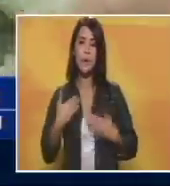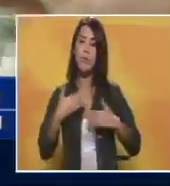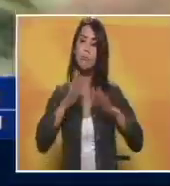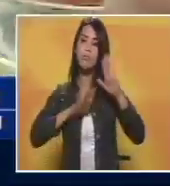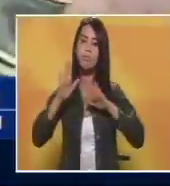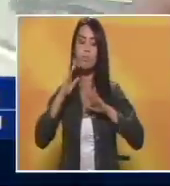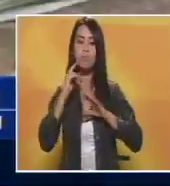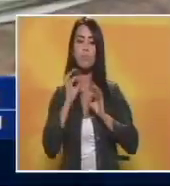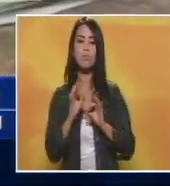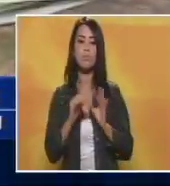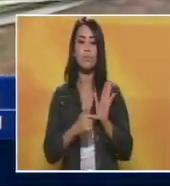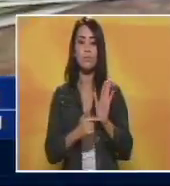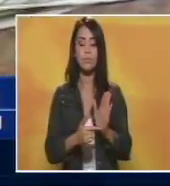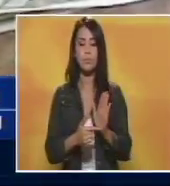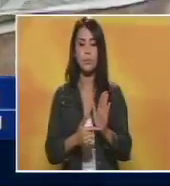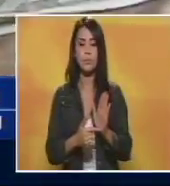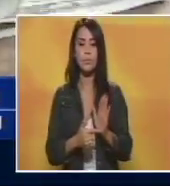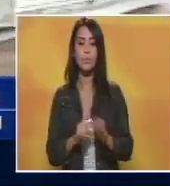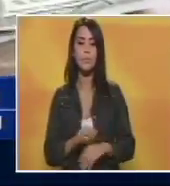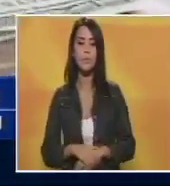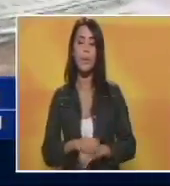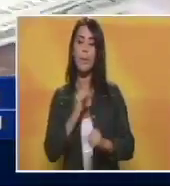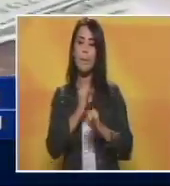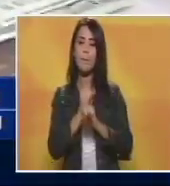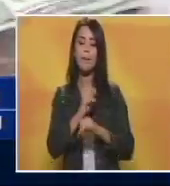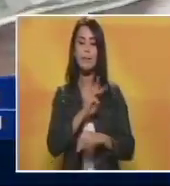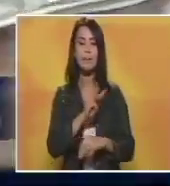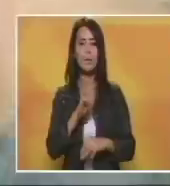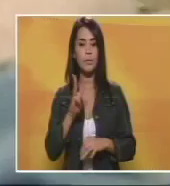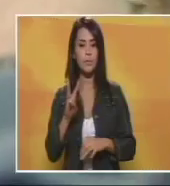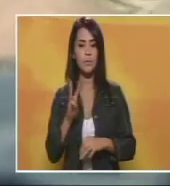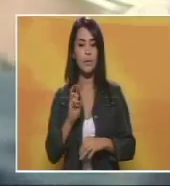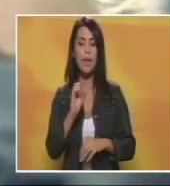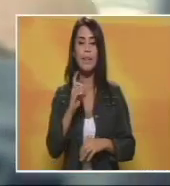y de demanda de divisas a través del portal